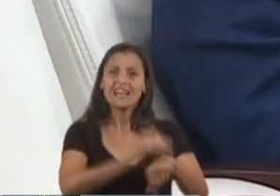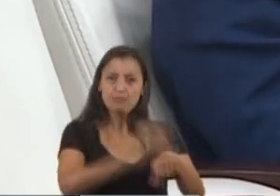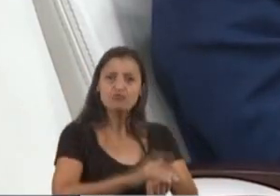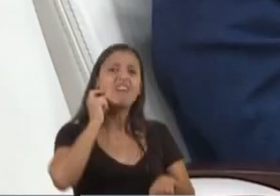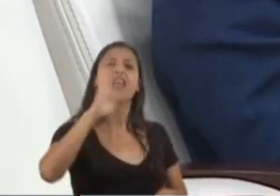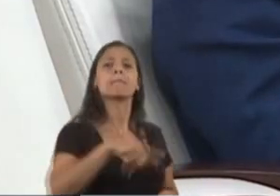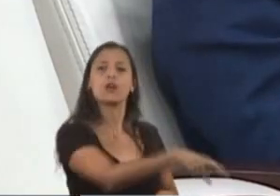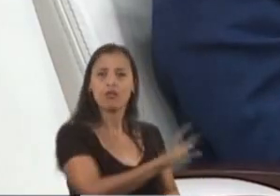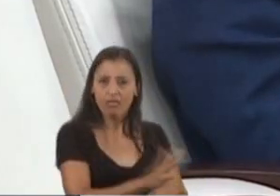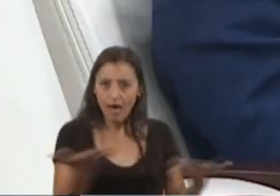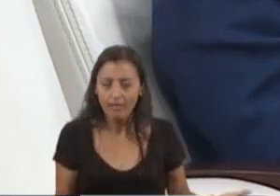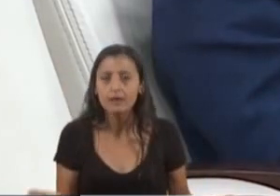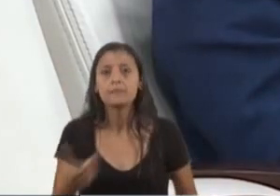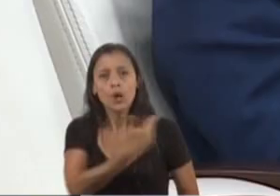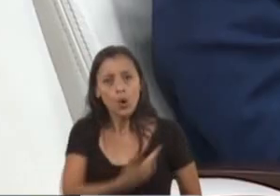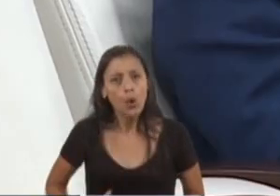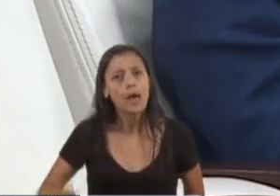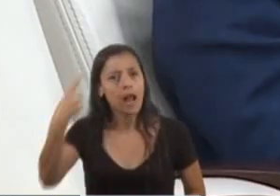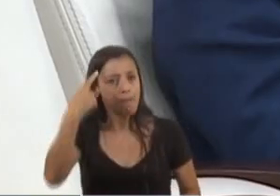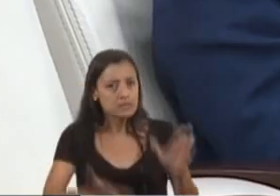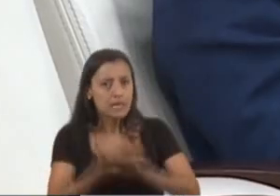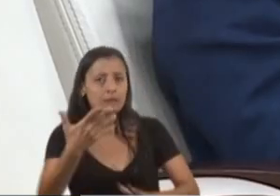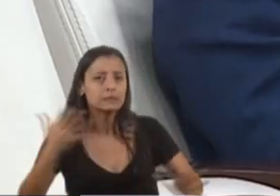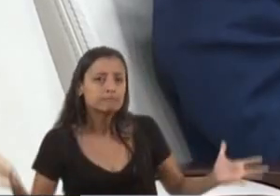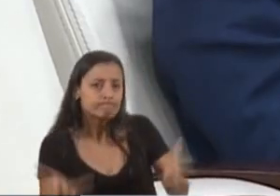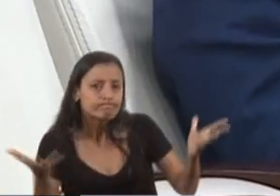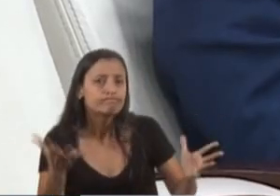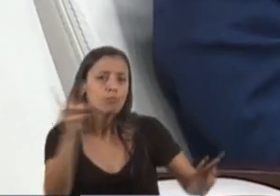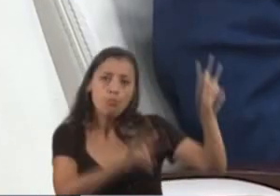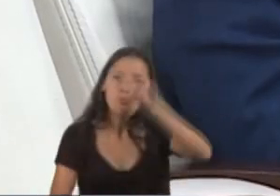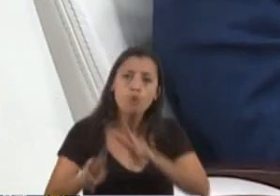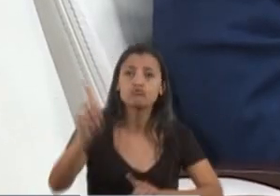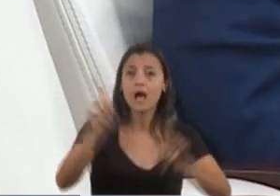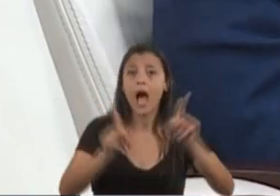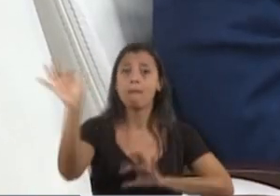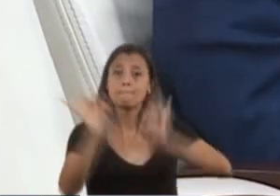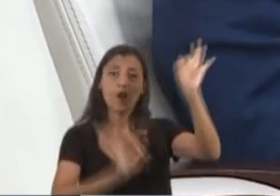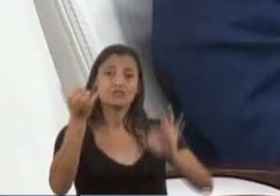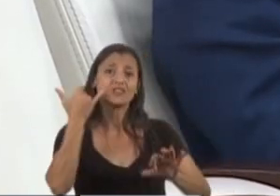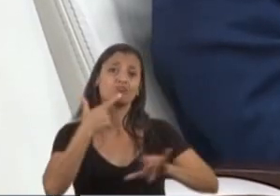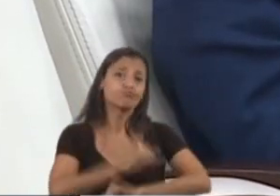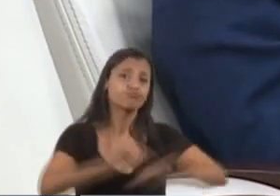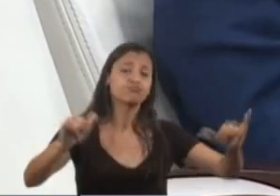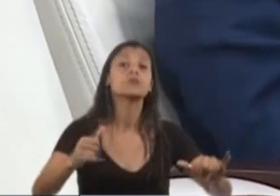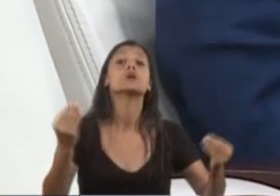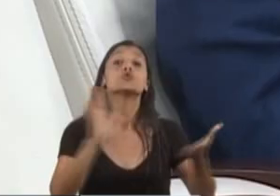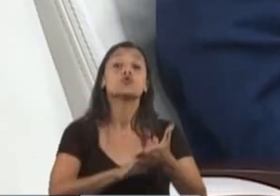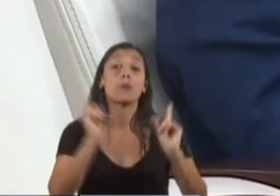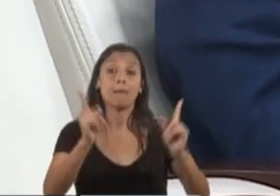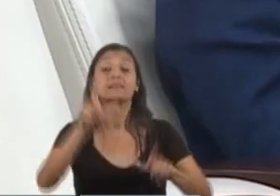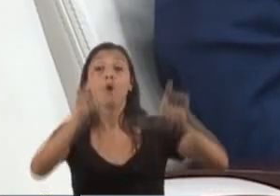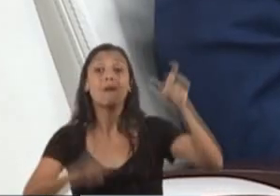edad. Si el gobierno va a impulsar este año uno de los proyectos que había anunciado sobre la baja de